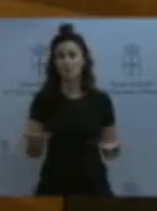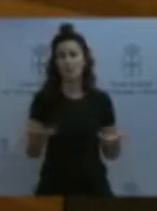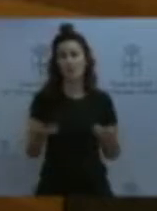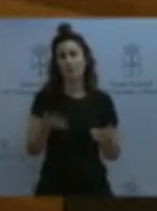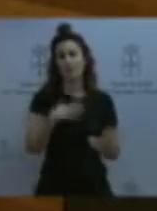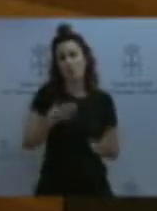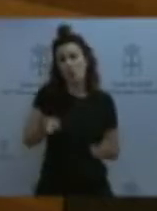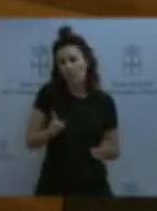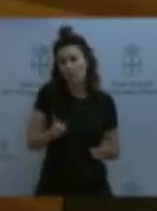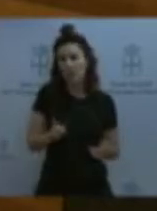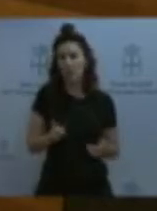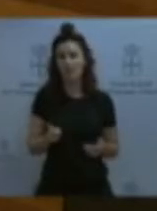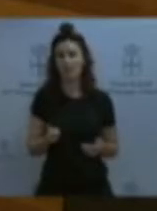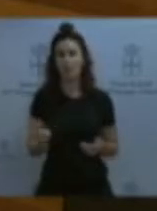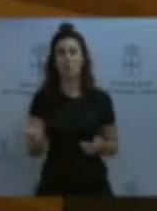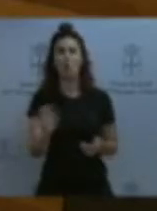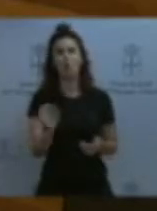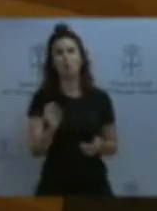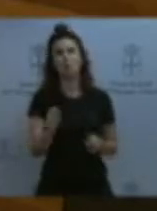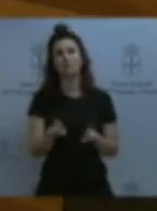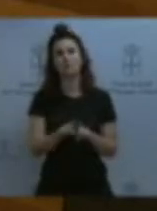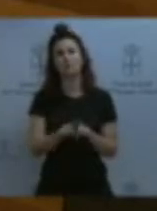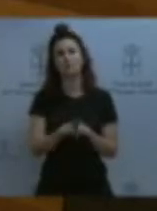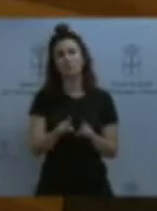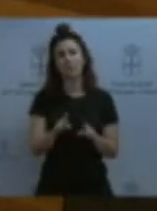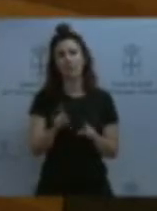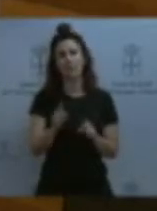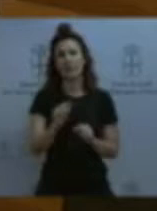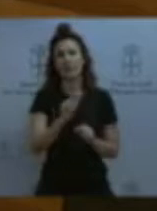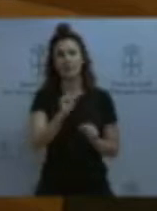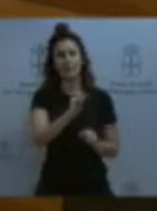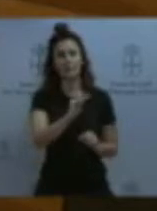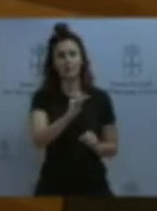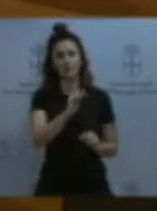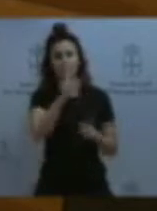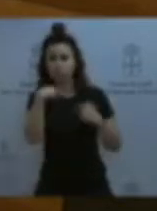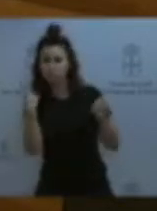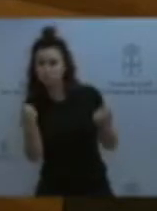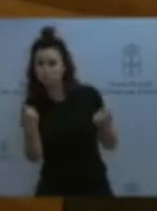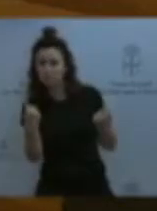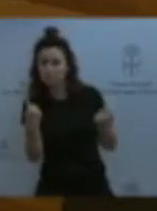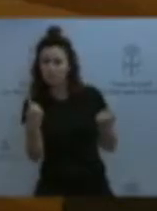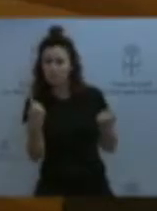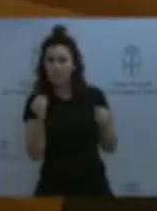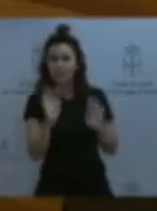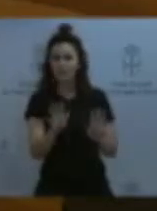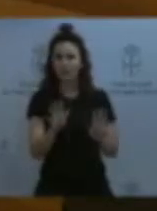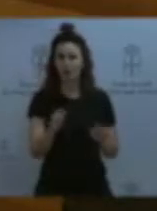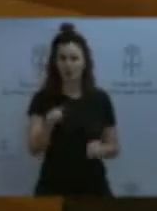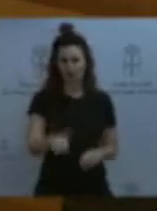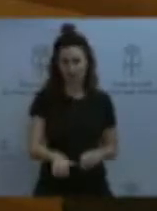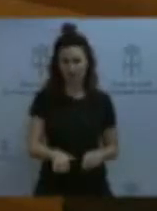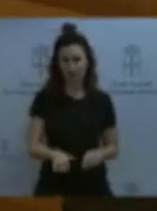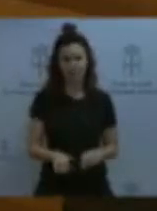esquive de todo tipo de preguntas, pero esta finta, la verdad, tan burda no me la esperaba. Si faigo